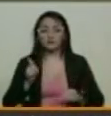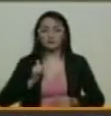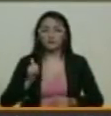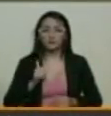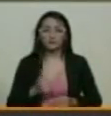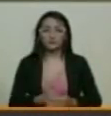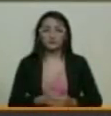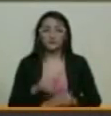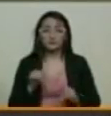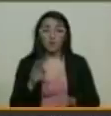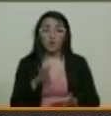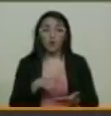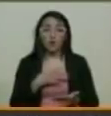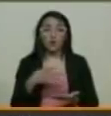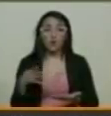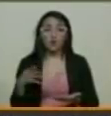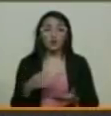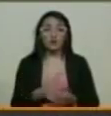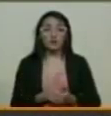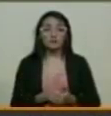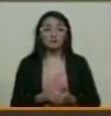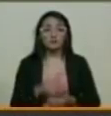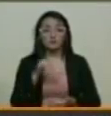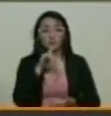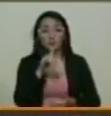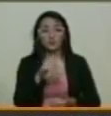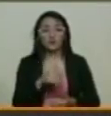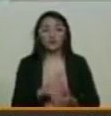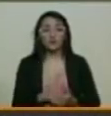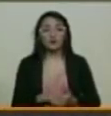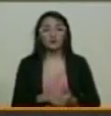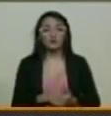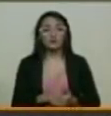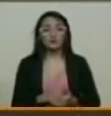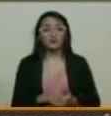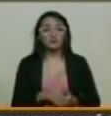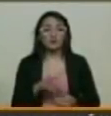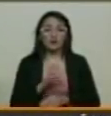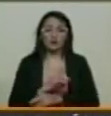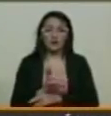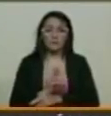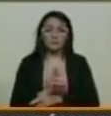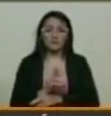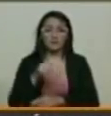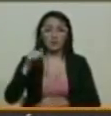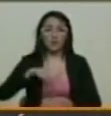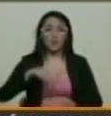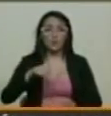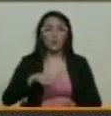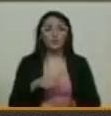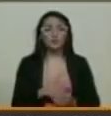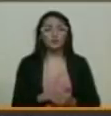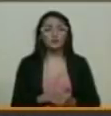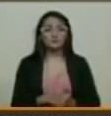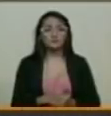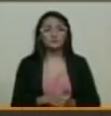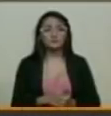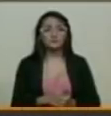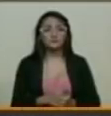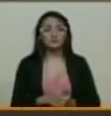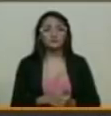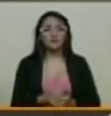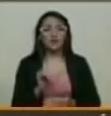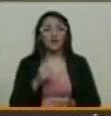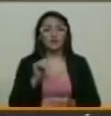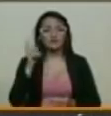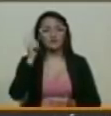este cronograma, que será publicado de forma inmediata en el día de hoy, tenemos las